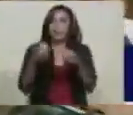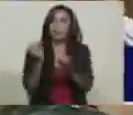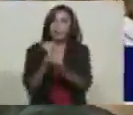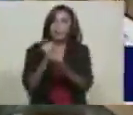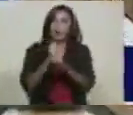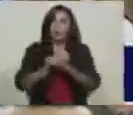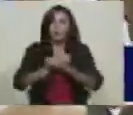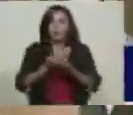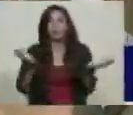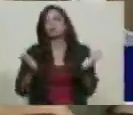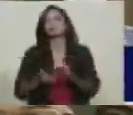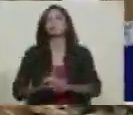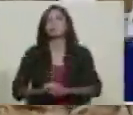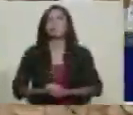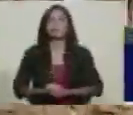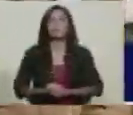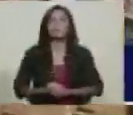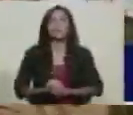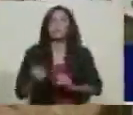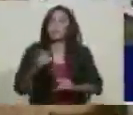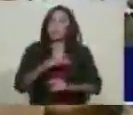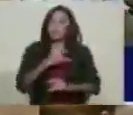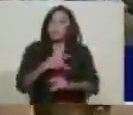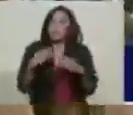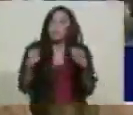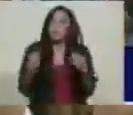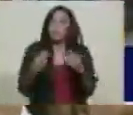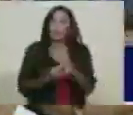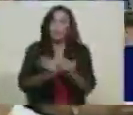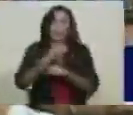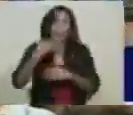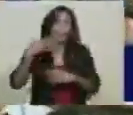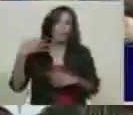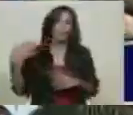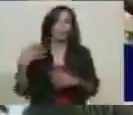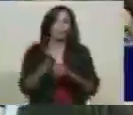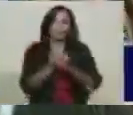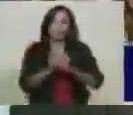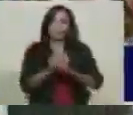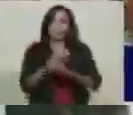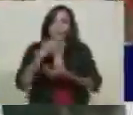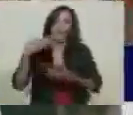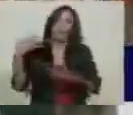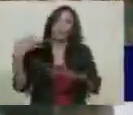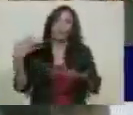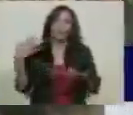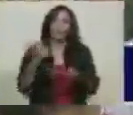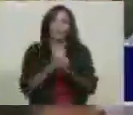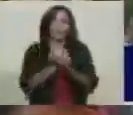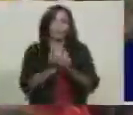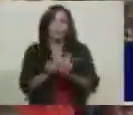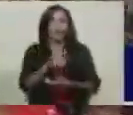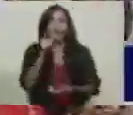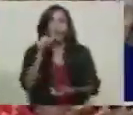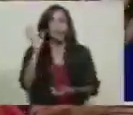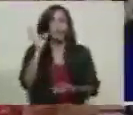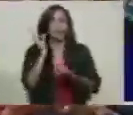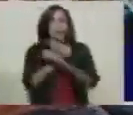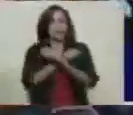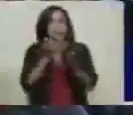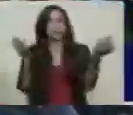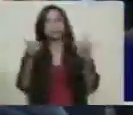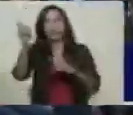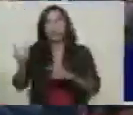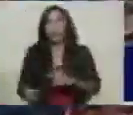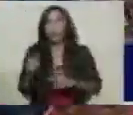trabajadora y por eso nos sentimos profundamente orgullosos y orgullosas de contar con un